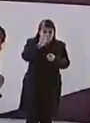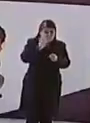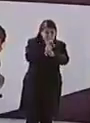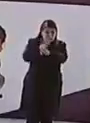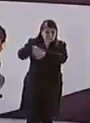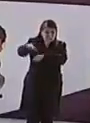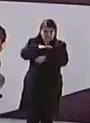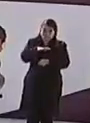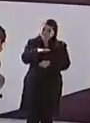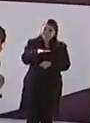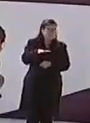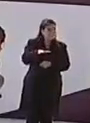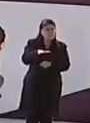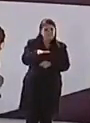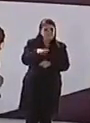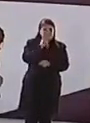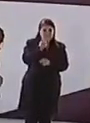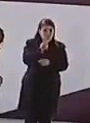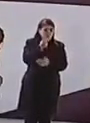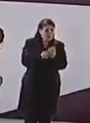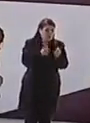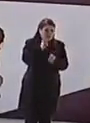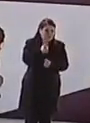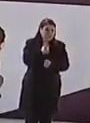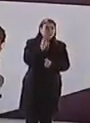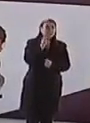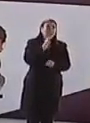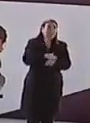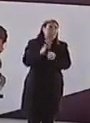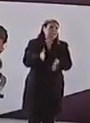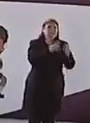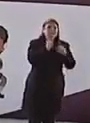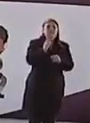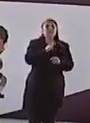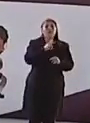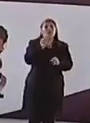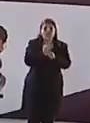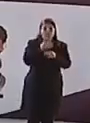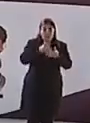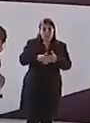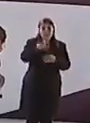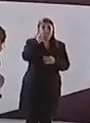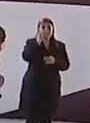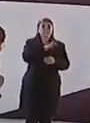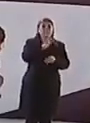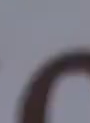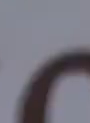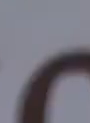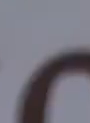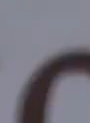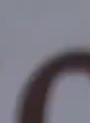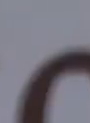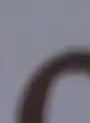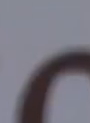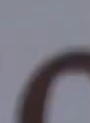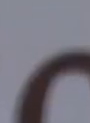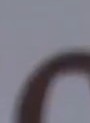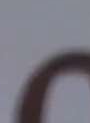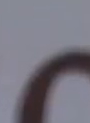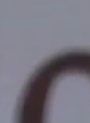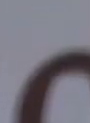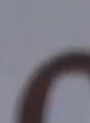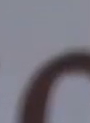qué es lo que vamos a hacer vamos a garantizar atención médica y medicamentos